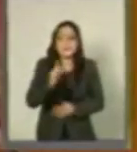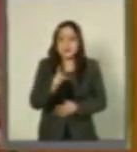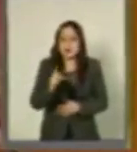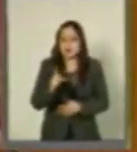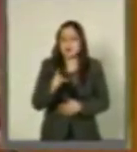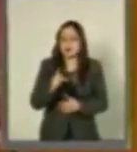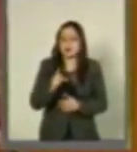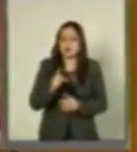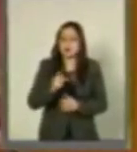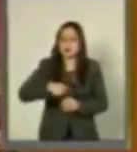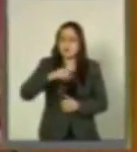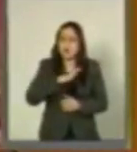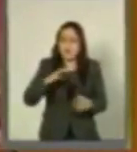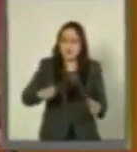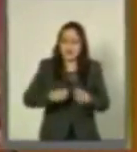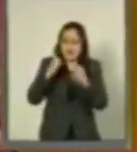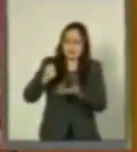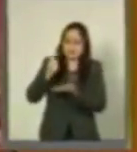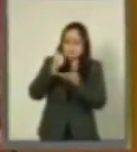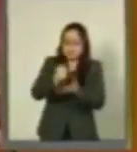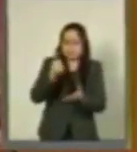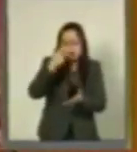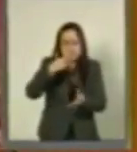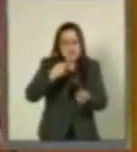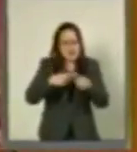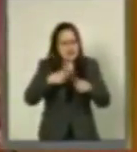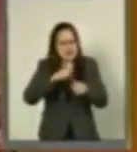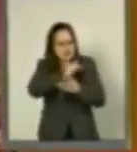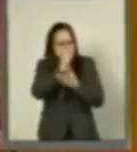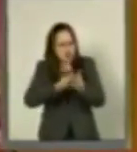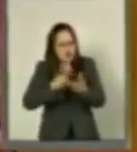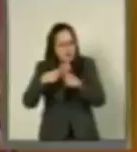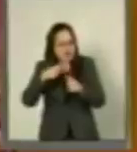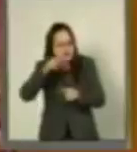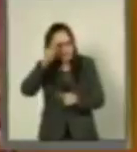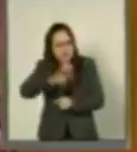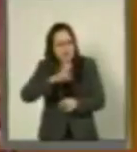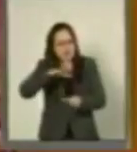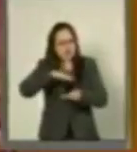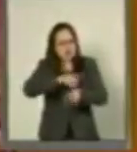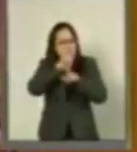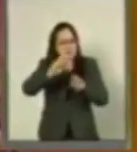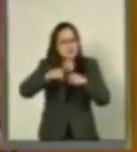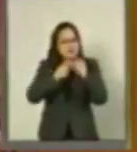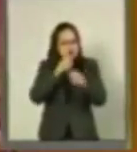recursos extraordinarios y con una verdadera política social.